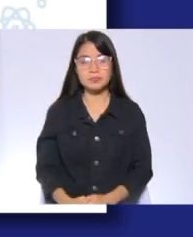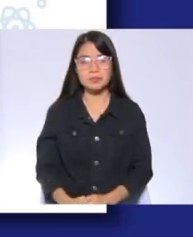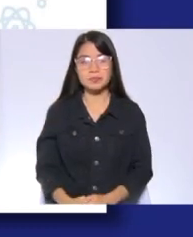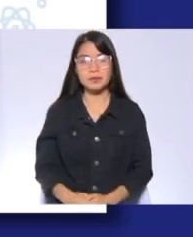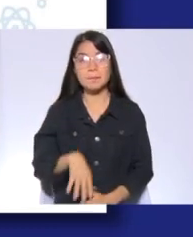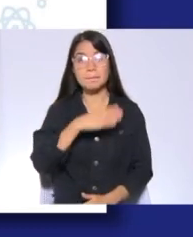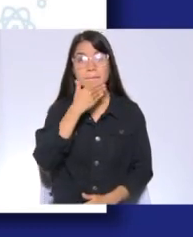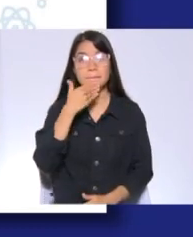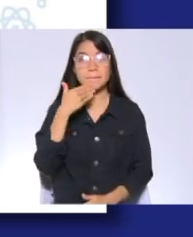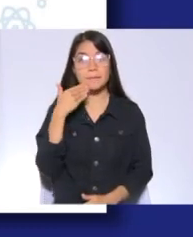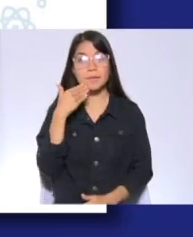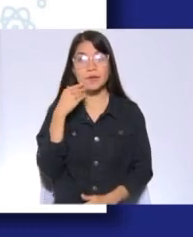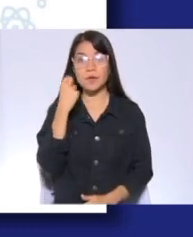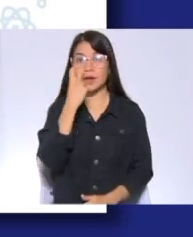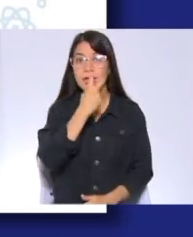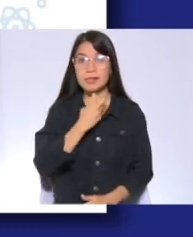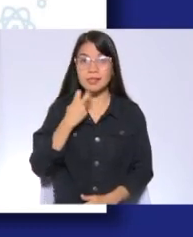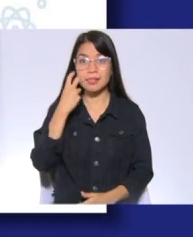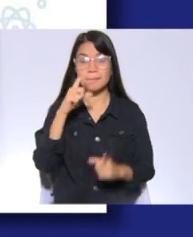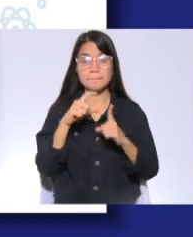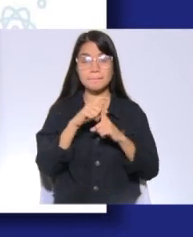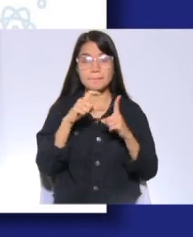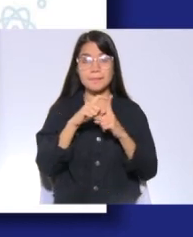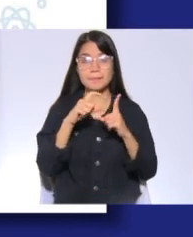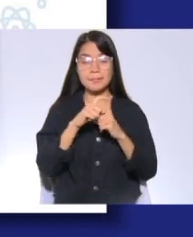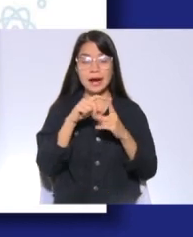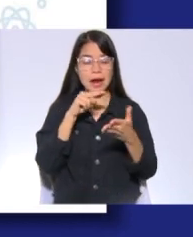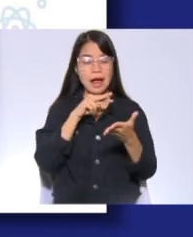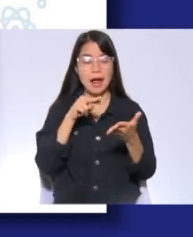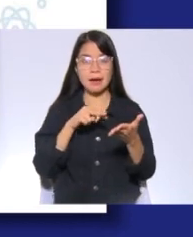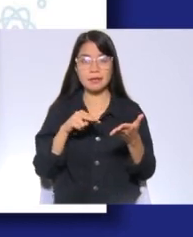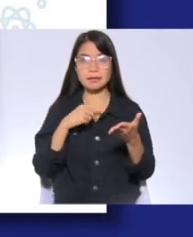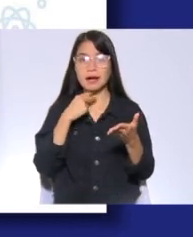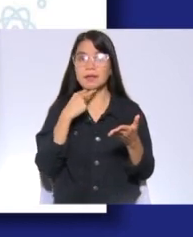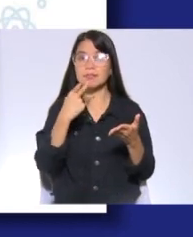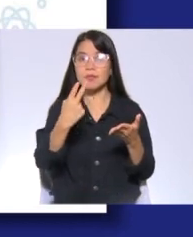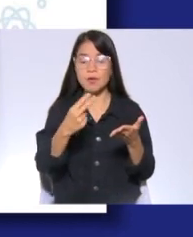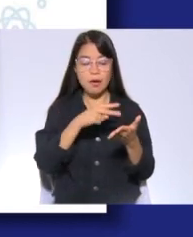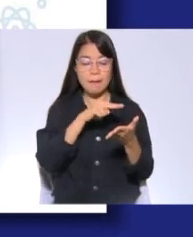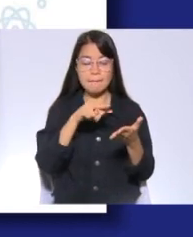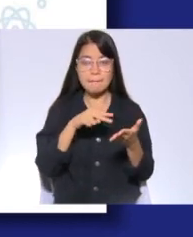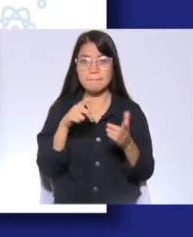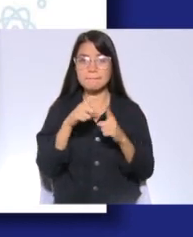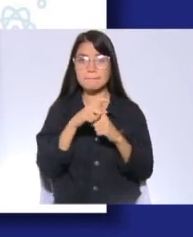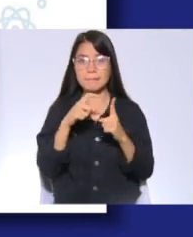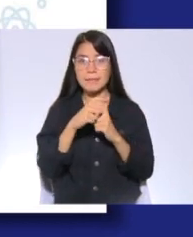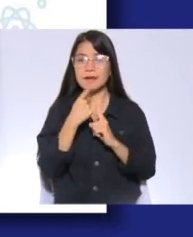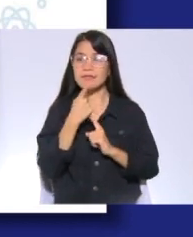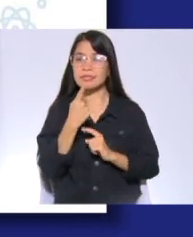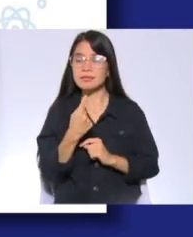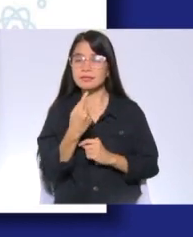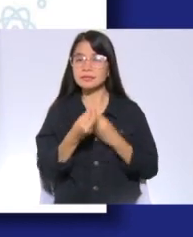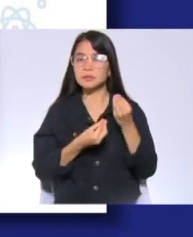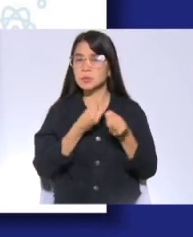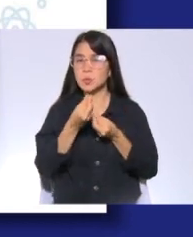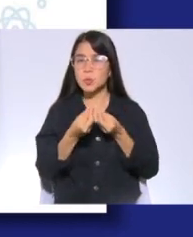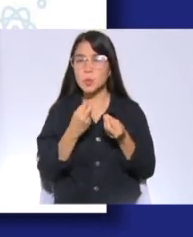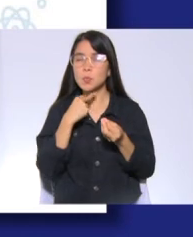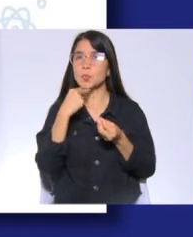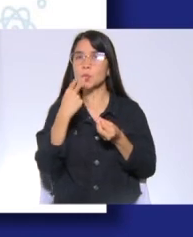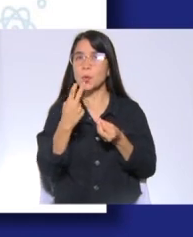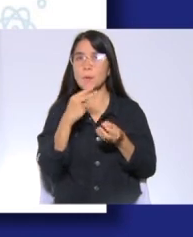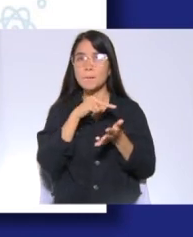articulación y la entonación de una palabra determinada al momento de realizar esa lectura. Permite la autonomía y la